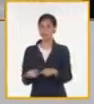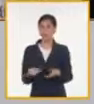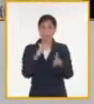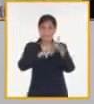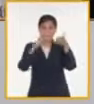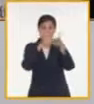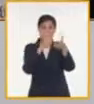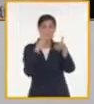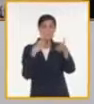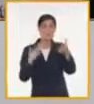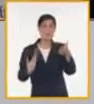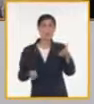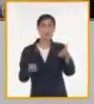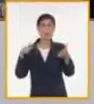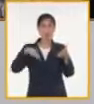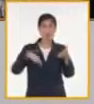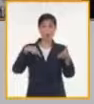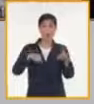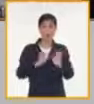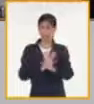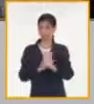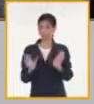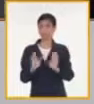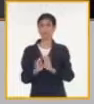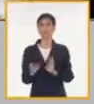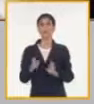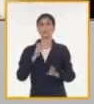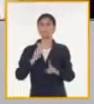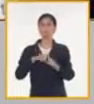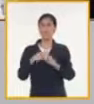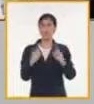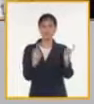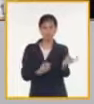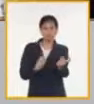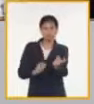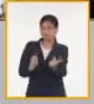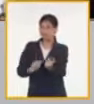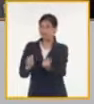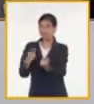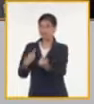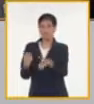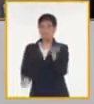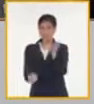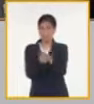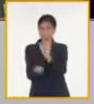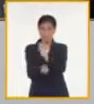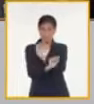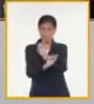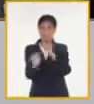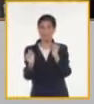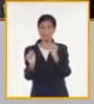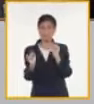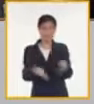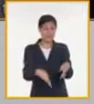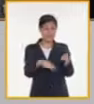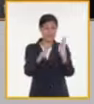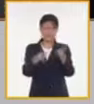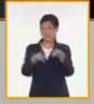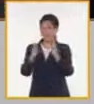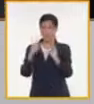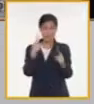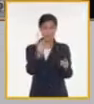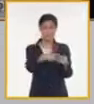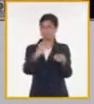campamentos en Centroamérica la guerra por los caminos del mundo los ataques a instalaciones este